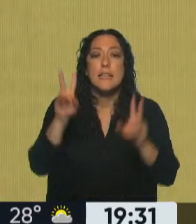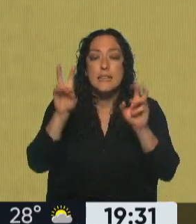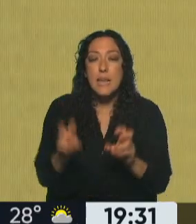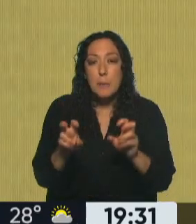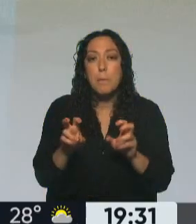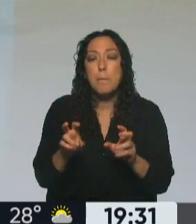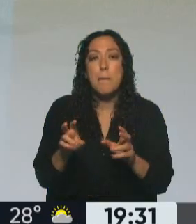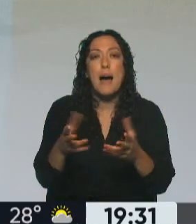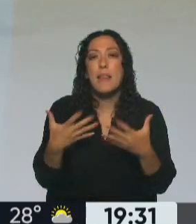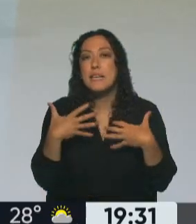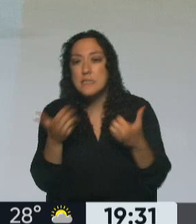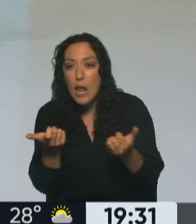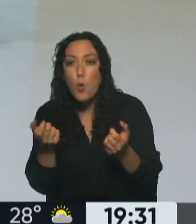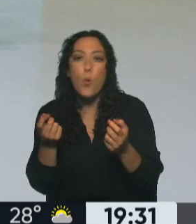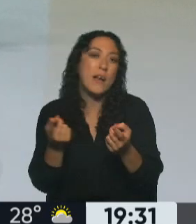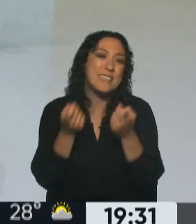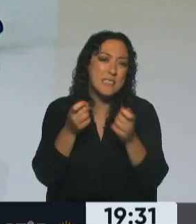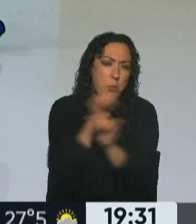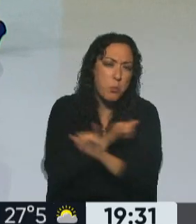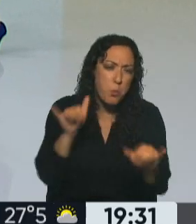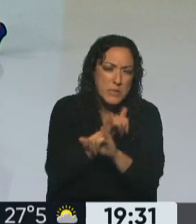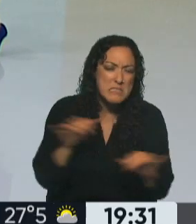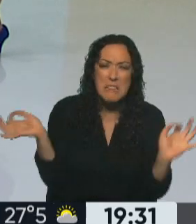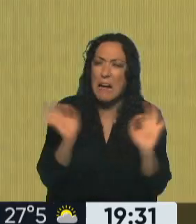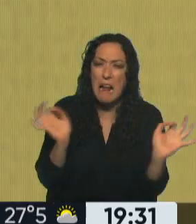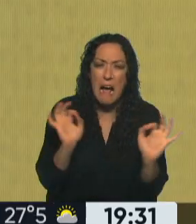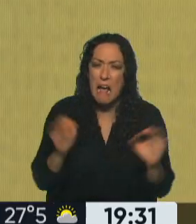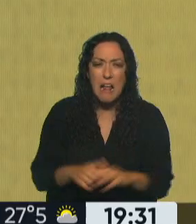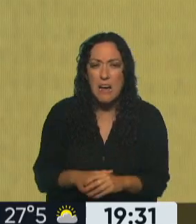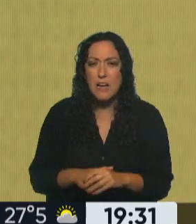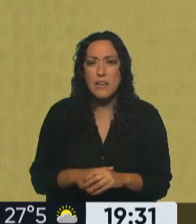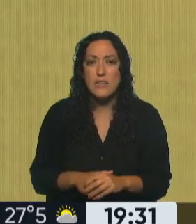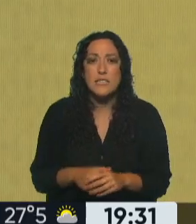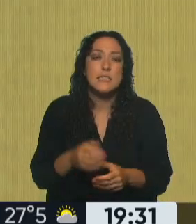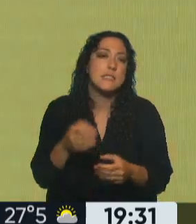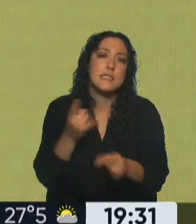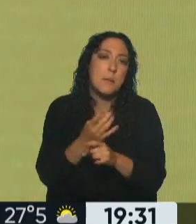medicinales que necesitan, sin publicidad, sin promoción. Pero siempre es un dinero importante. Gracias, Pablo.